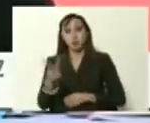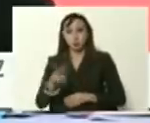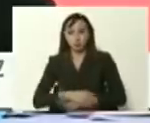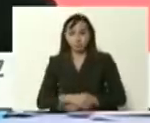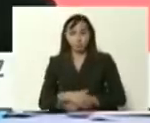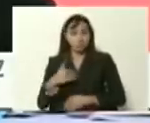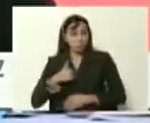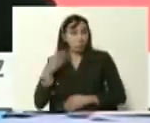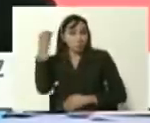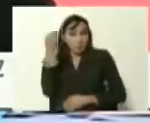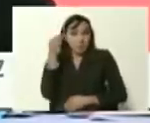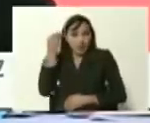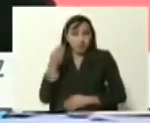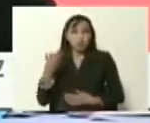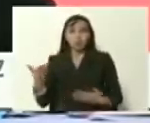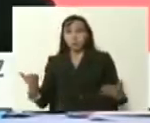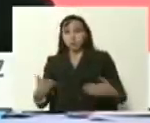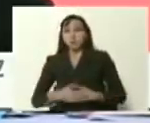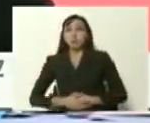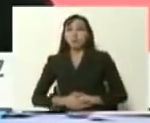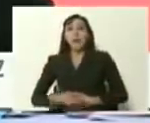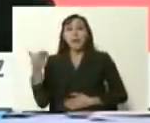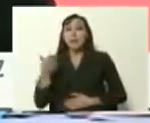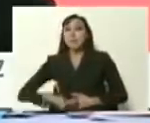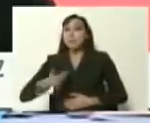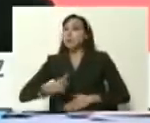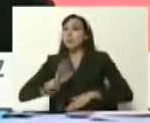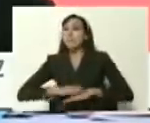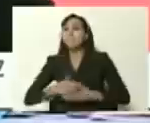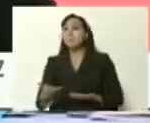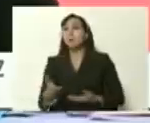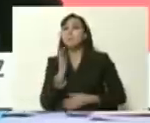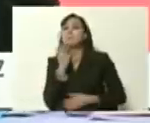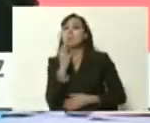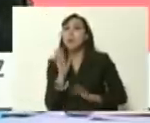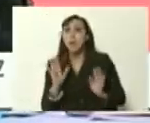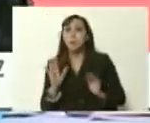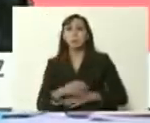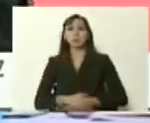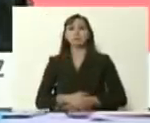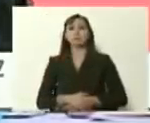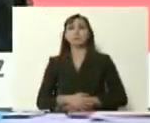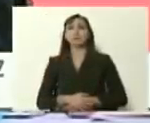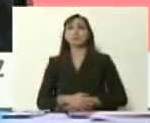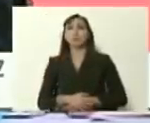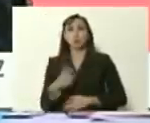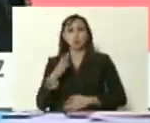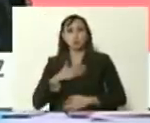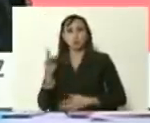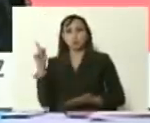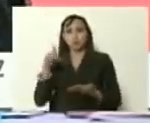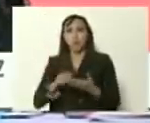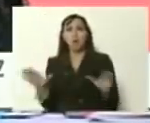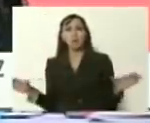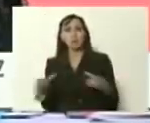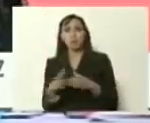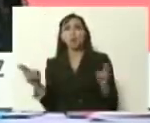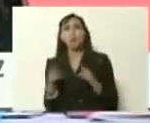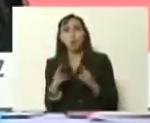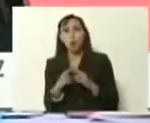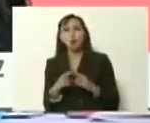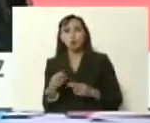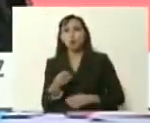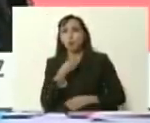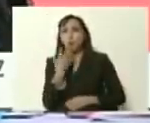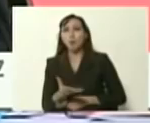mí me parece muy importante, por ejemplo, que yo hoy estoy viendo en esta reunión que conozco